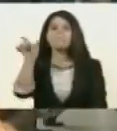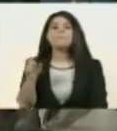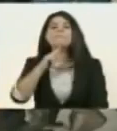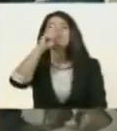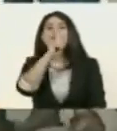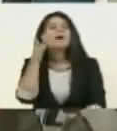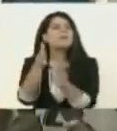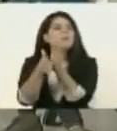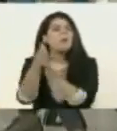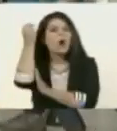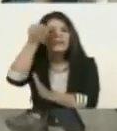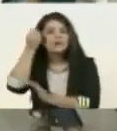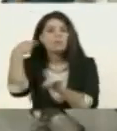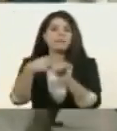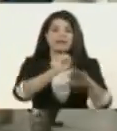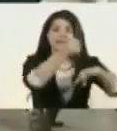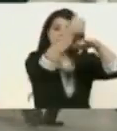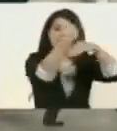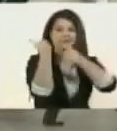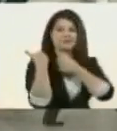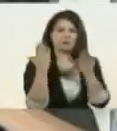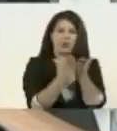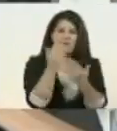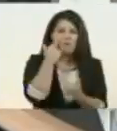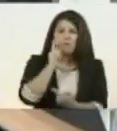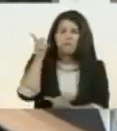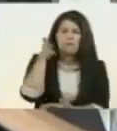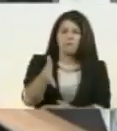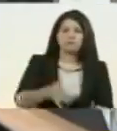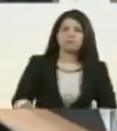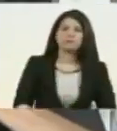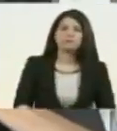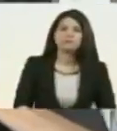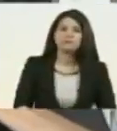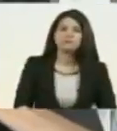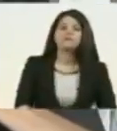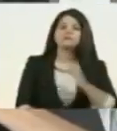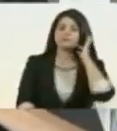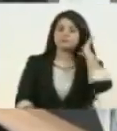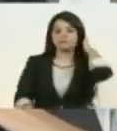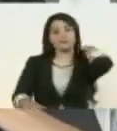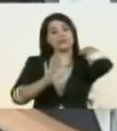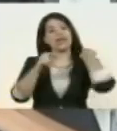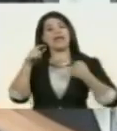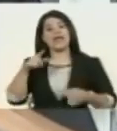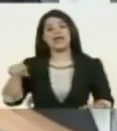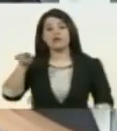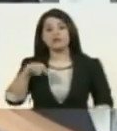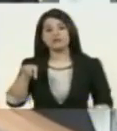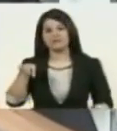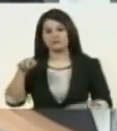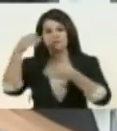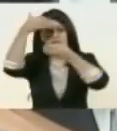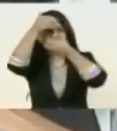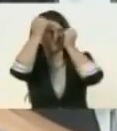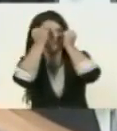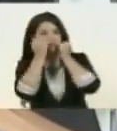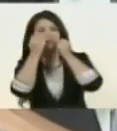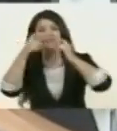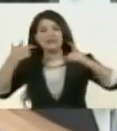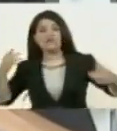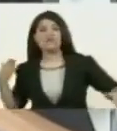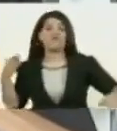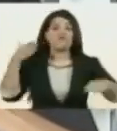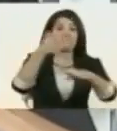de los representantes y también de las autoridades de este centro. Buscaron atacar el módulo donde se desarrollan las actividades de